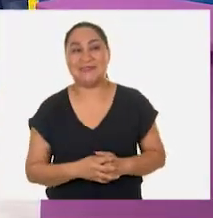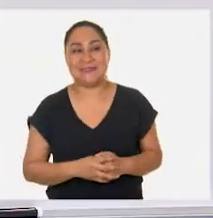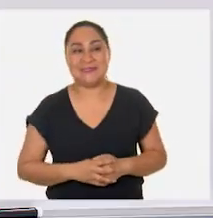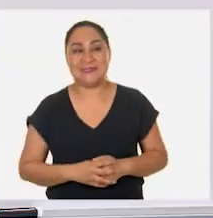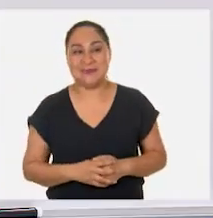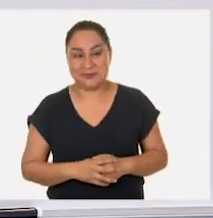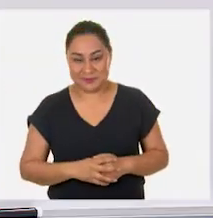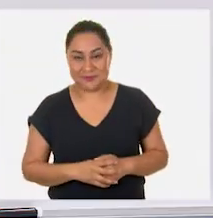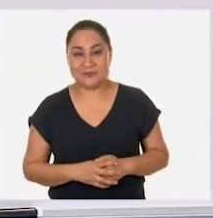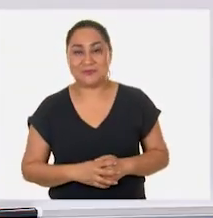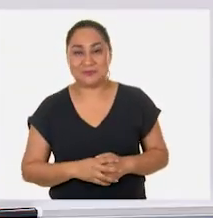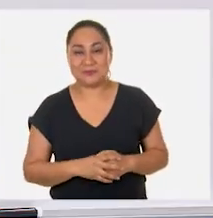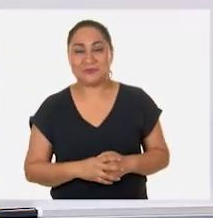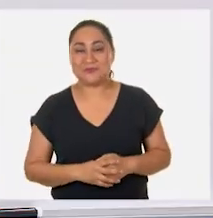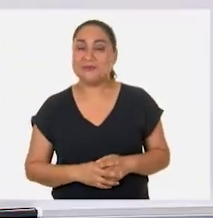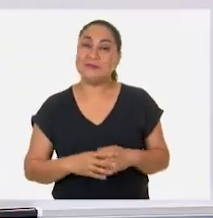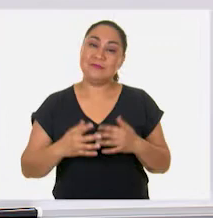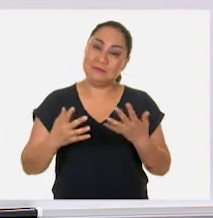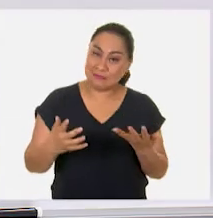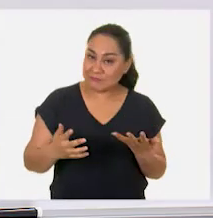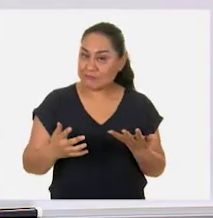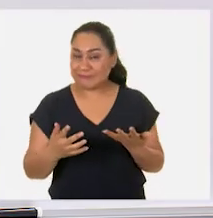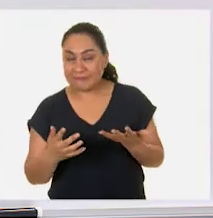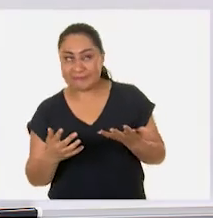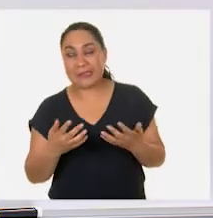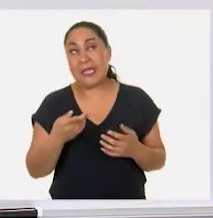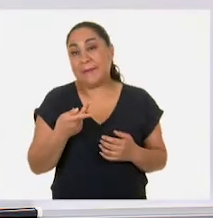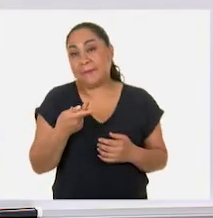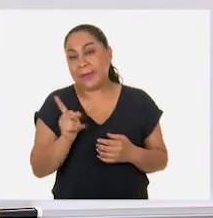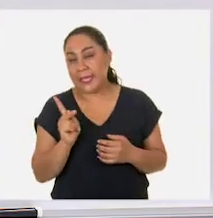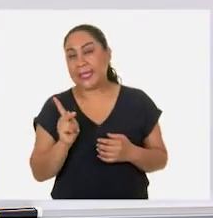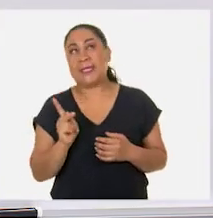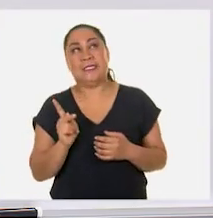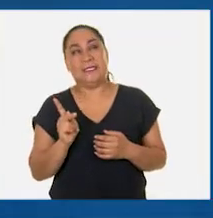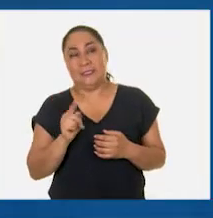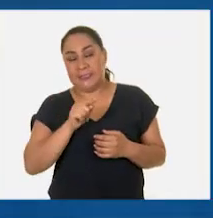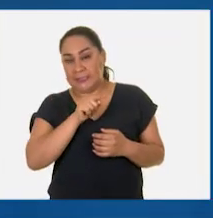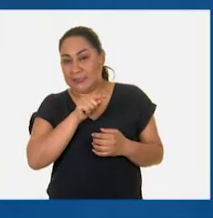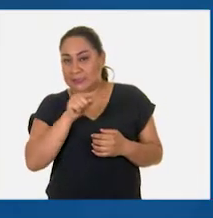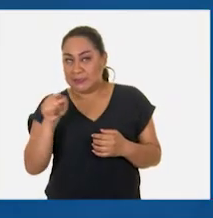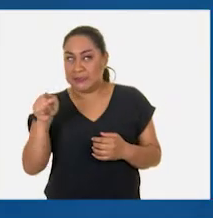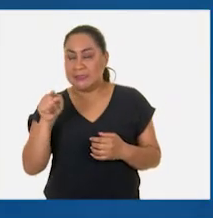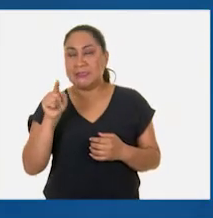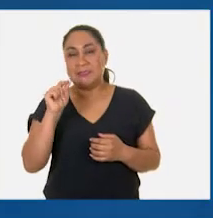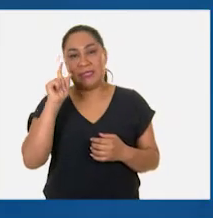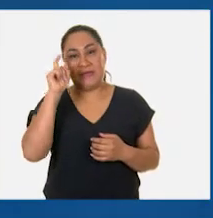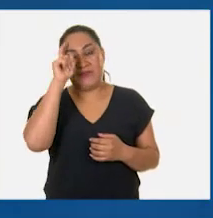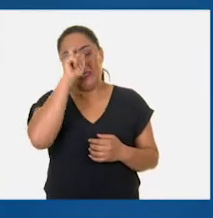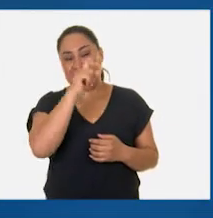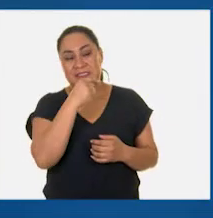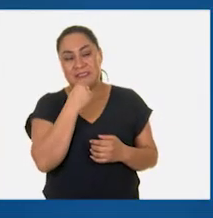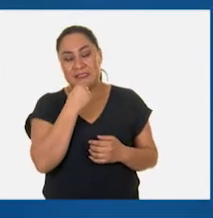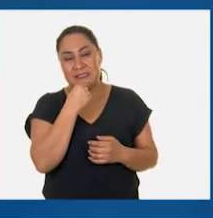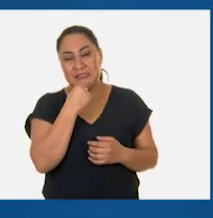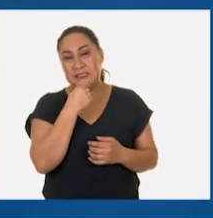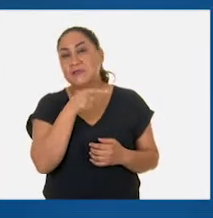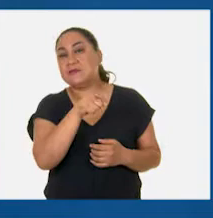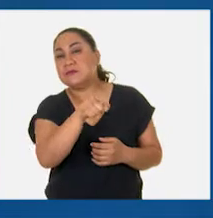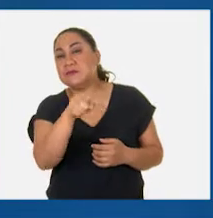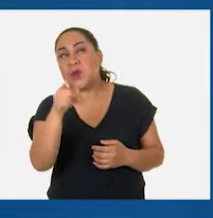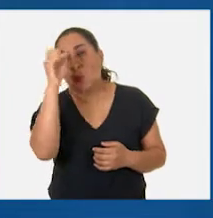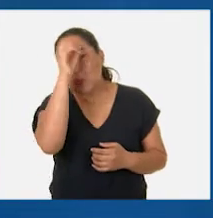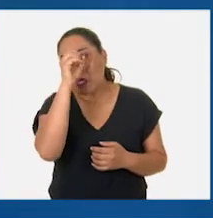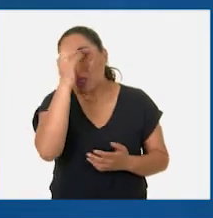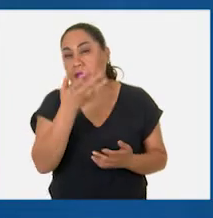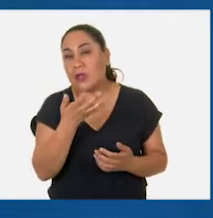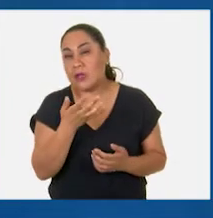Bien, bien, bien. Bueno, pero... aún así todavía es un poquito difícil, maestra. ¿Qué dicen ustedes ahí en casita?